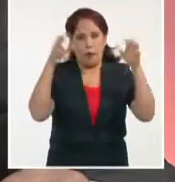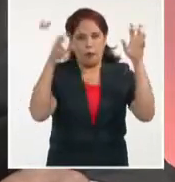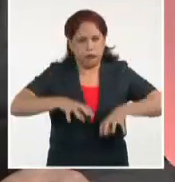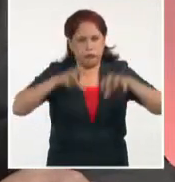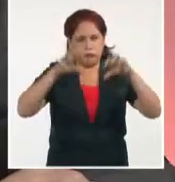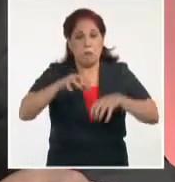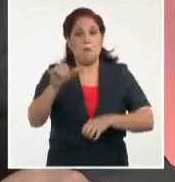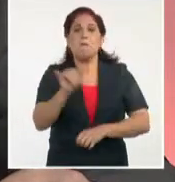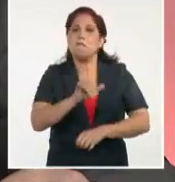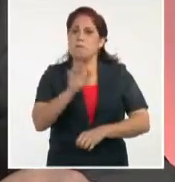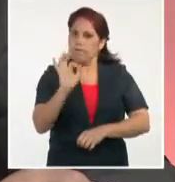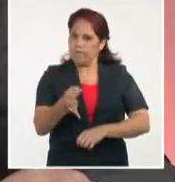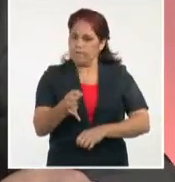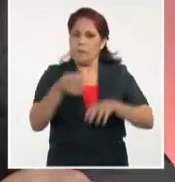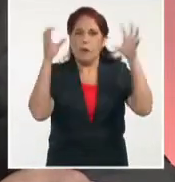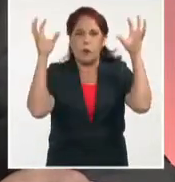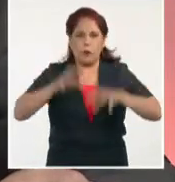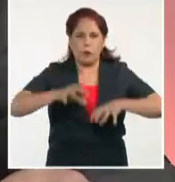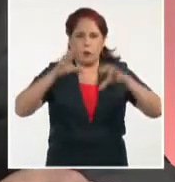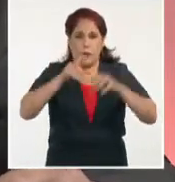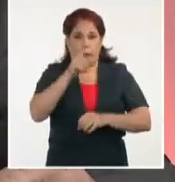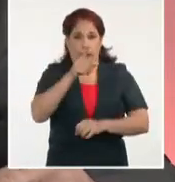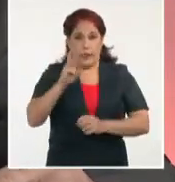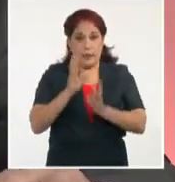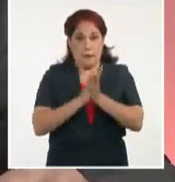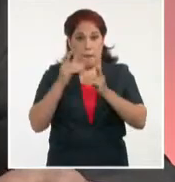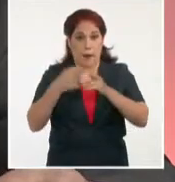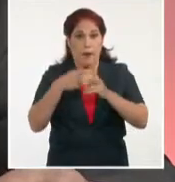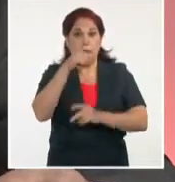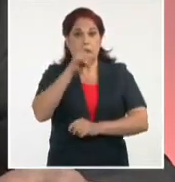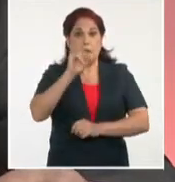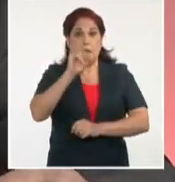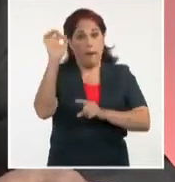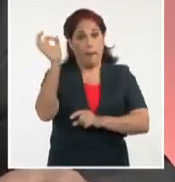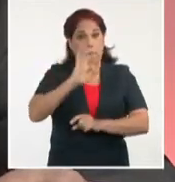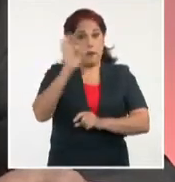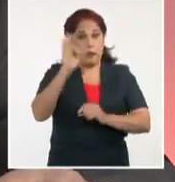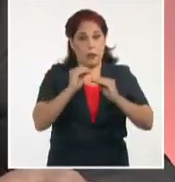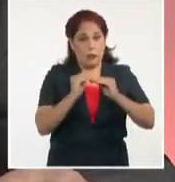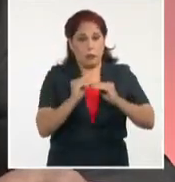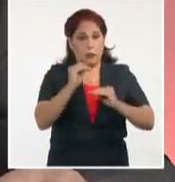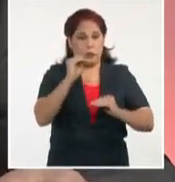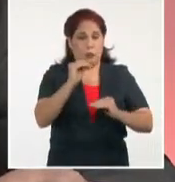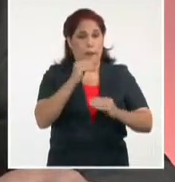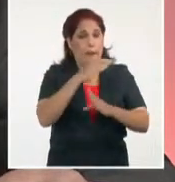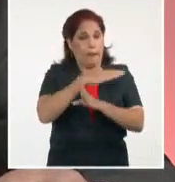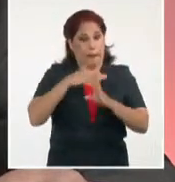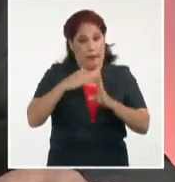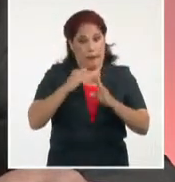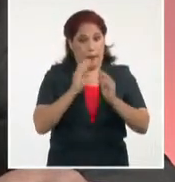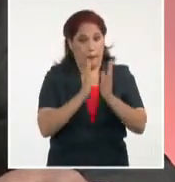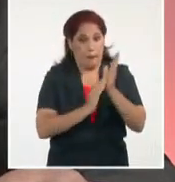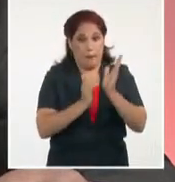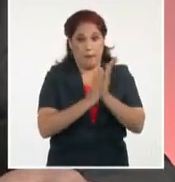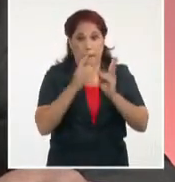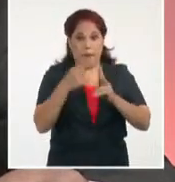sucedió. El día 13 estábamos a un 19% de la media mes y sin embargo concluimos el país al 90%